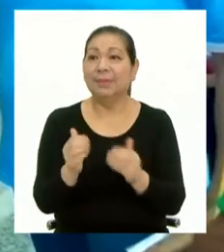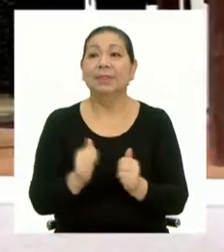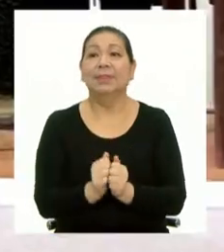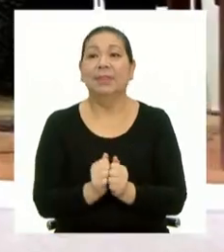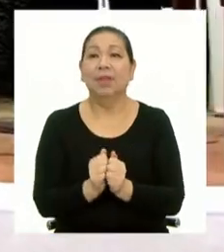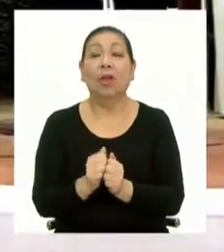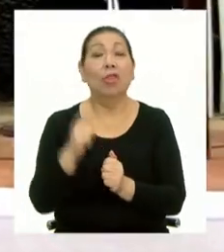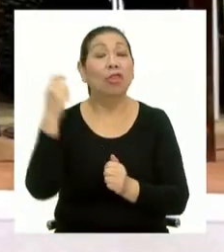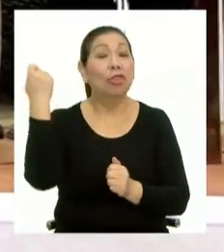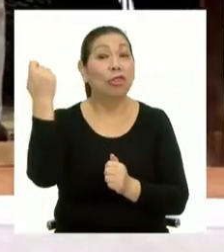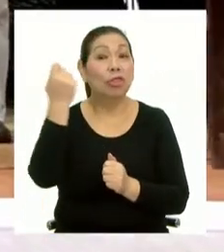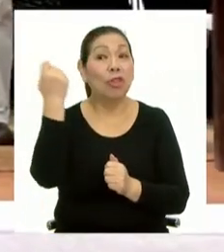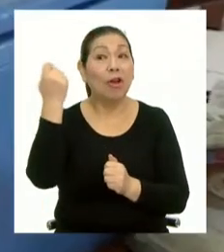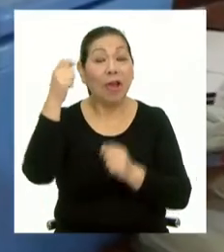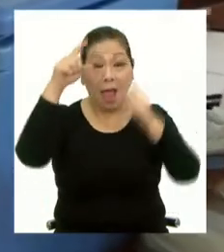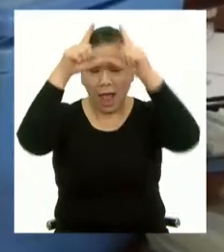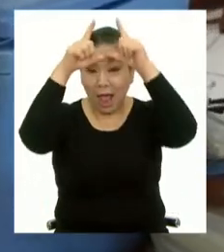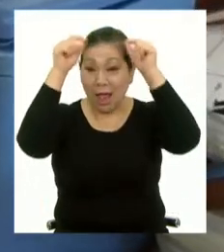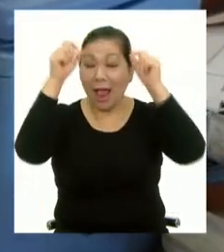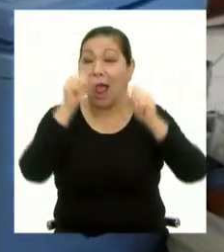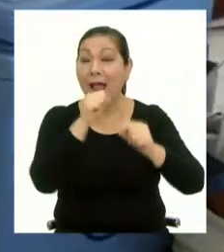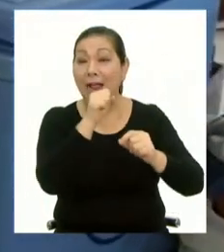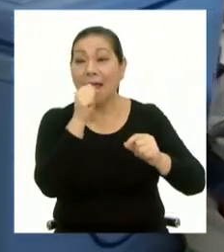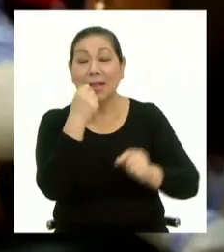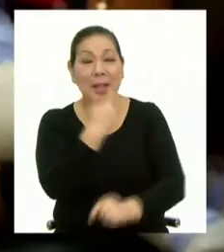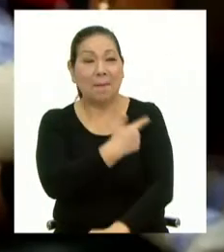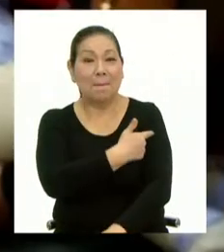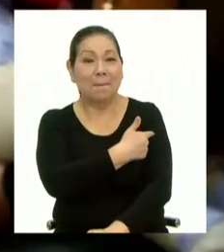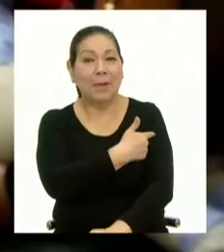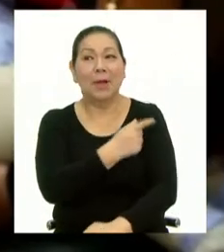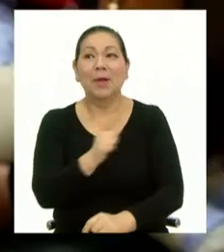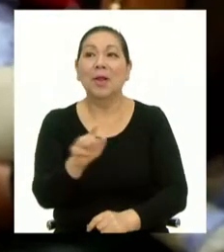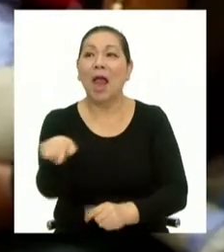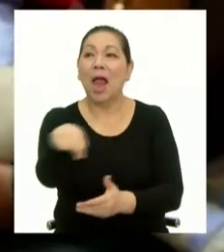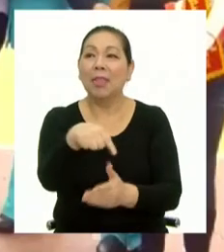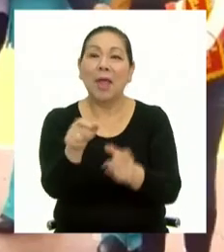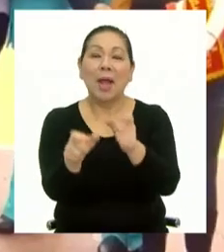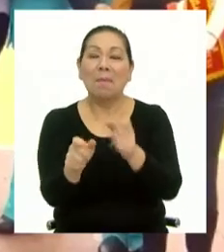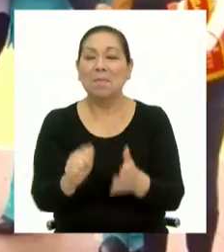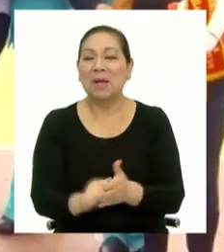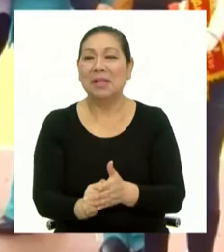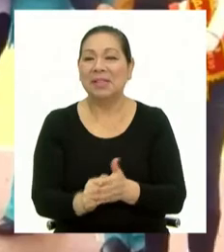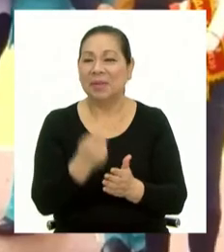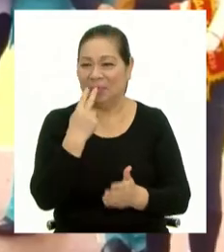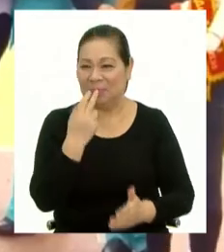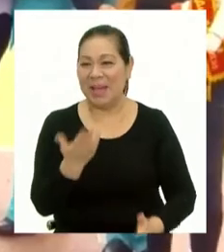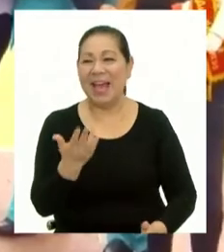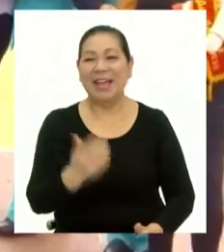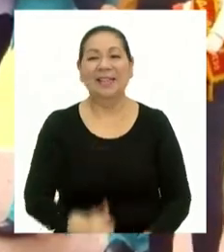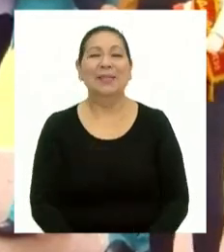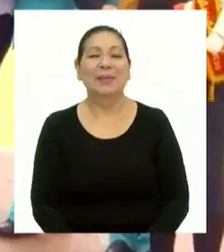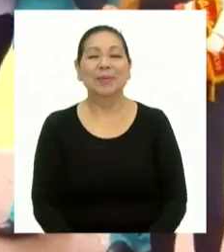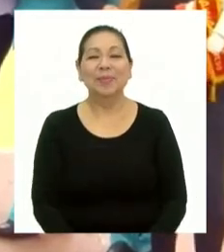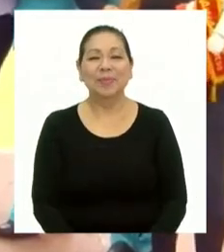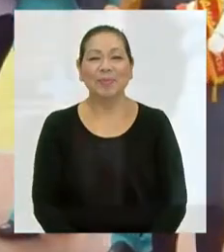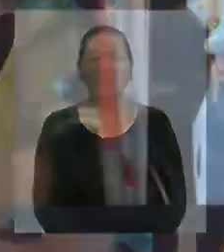desde Trujillo con la enfermera que canta para vacunar a la población. Tenemos más detalles.